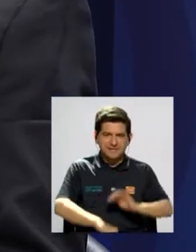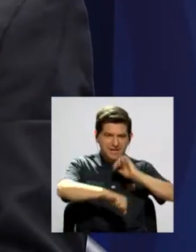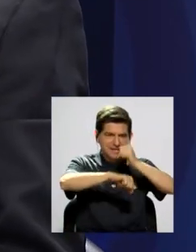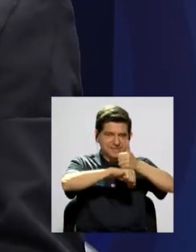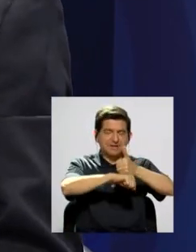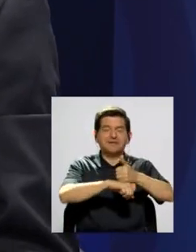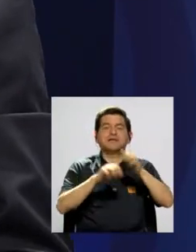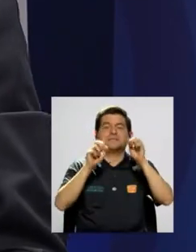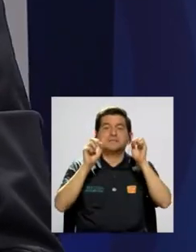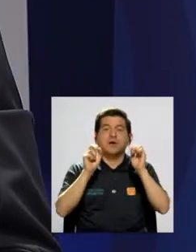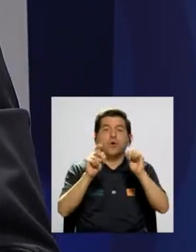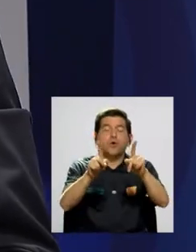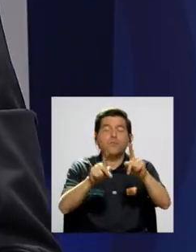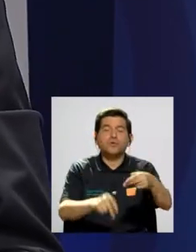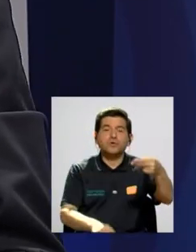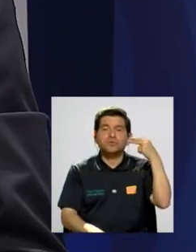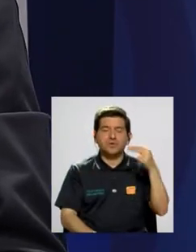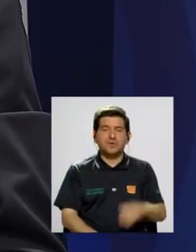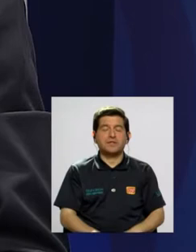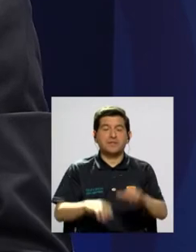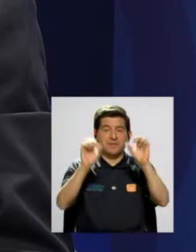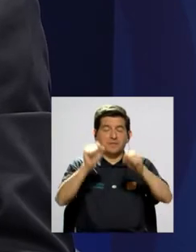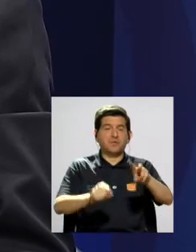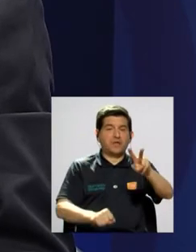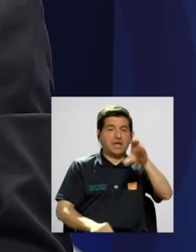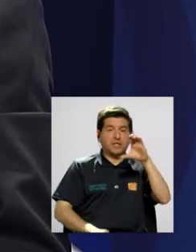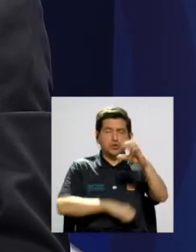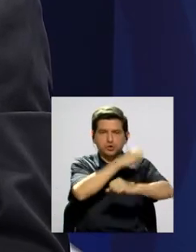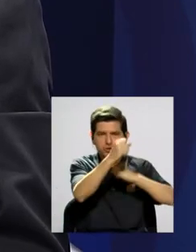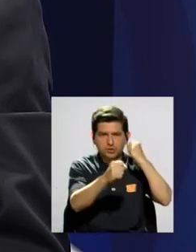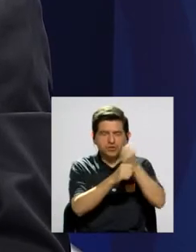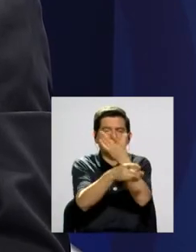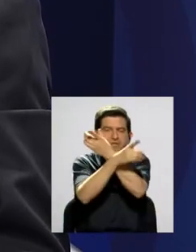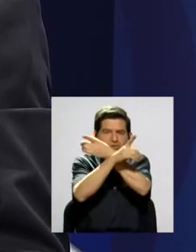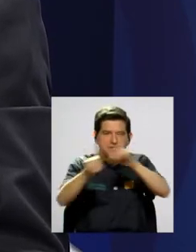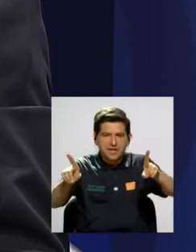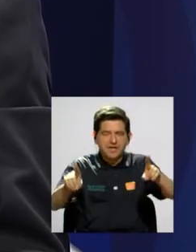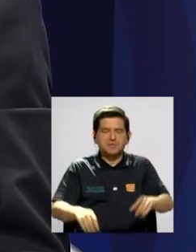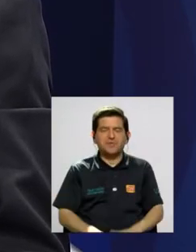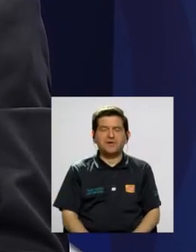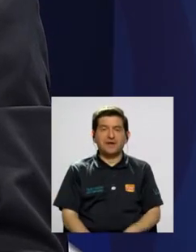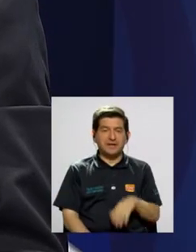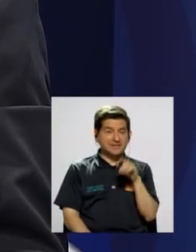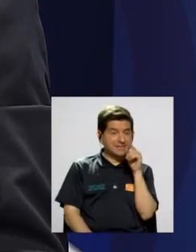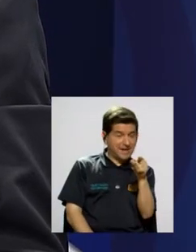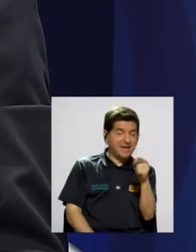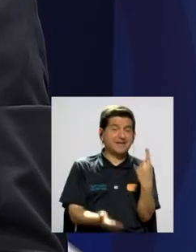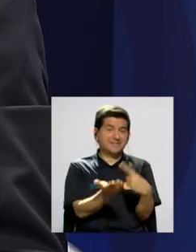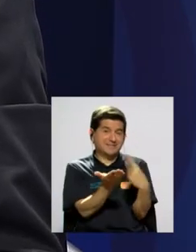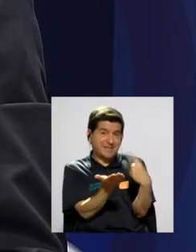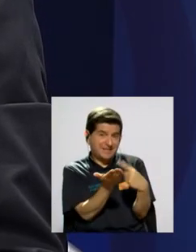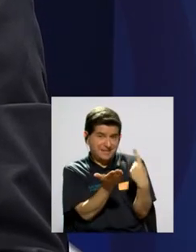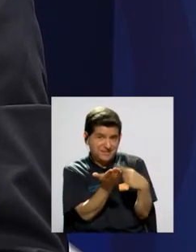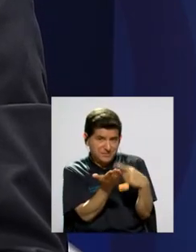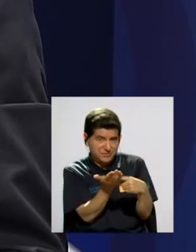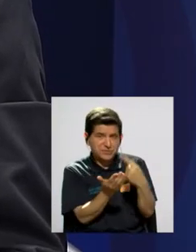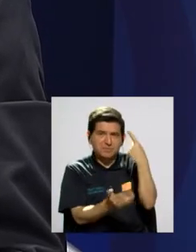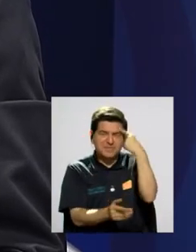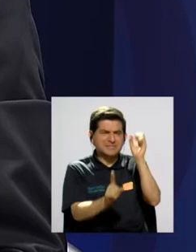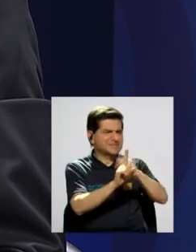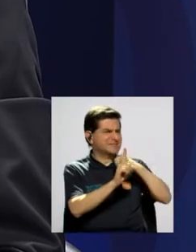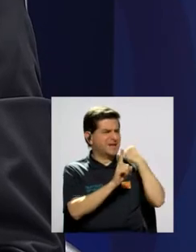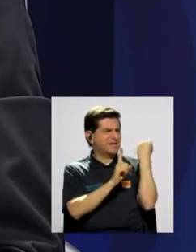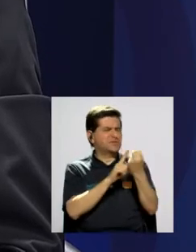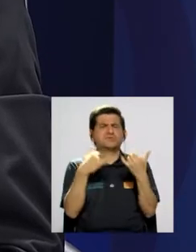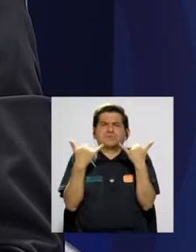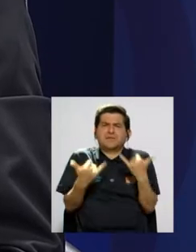oportunidad histórica de la apelación al bicentenario de la democracia. Uh-huh. Esa gran discusión por la sociedad que